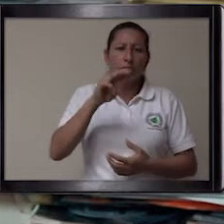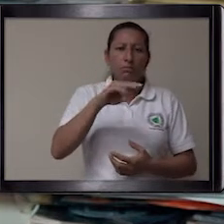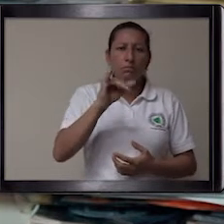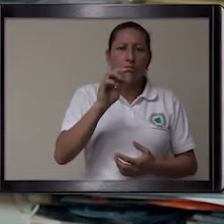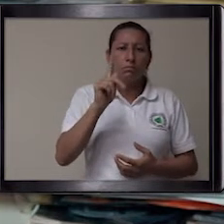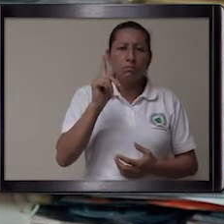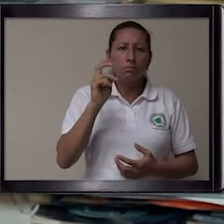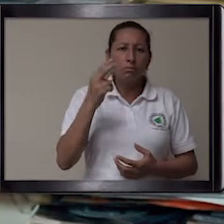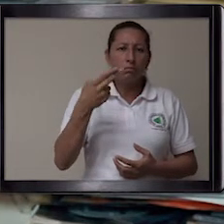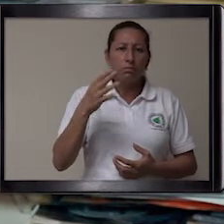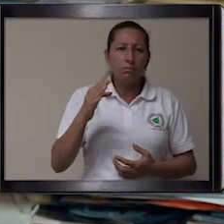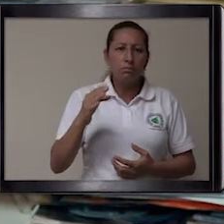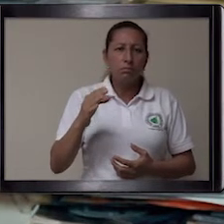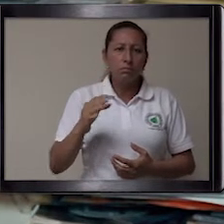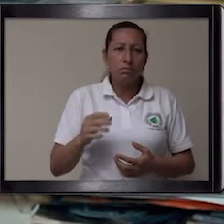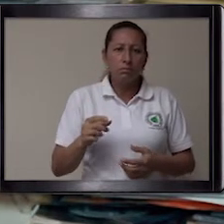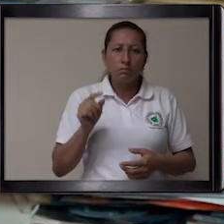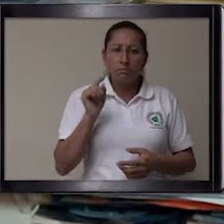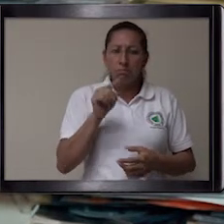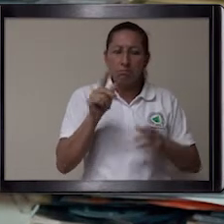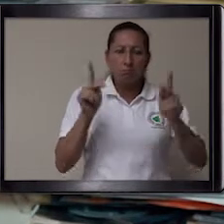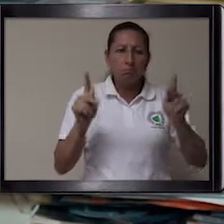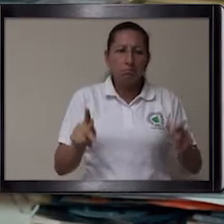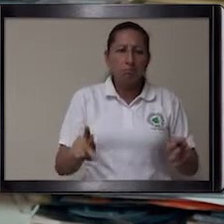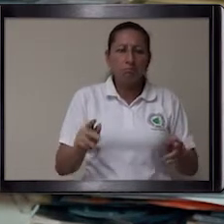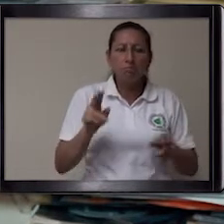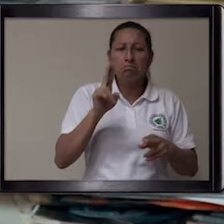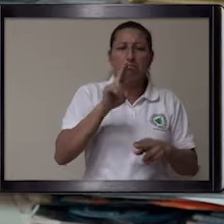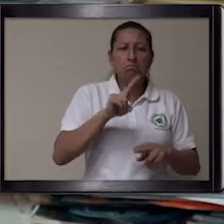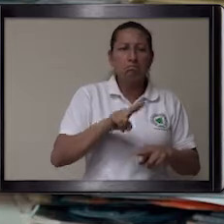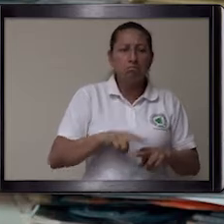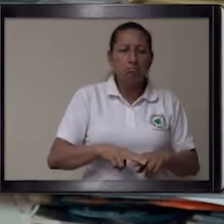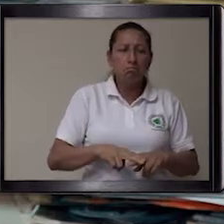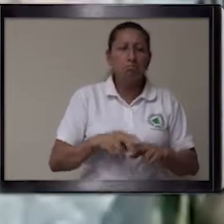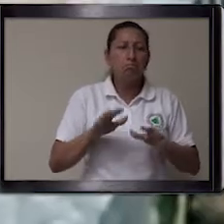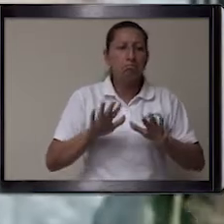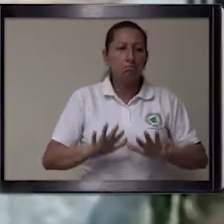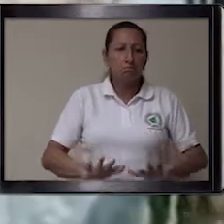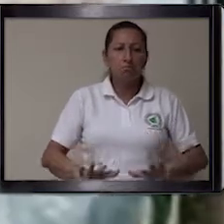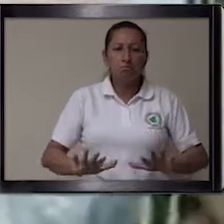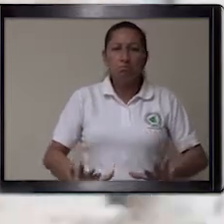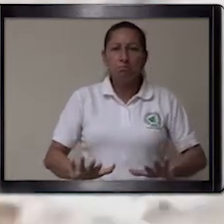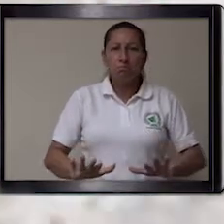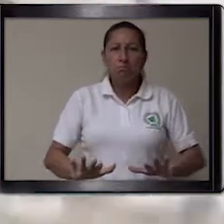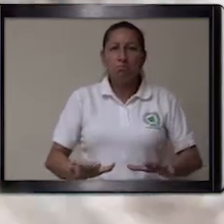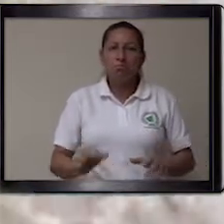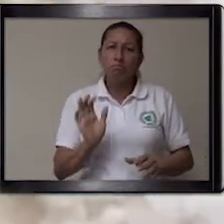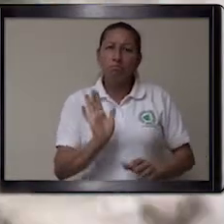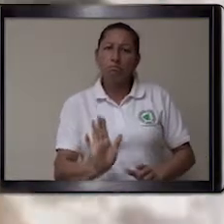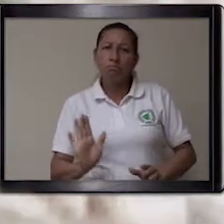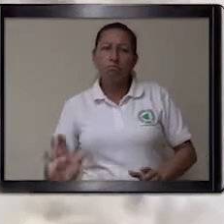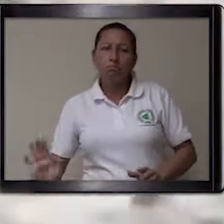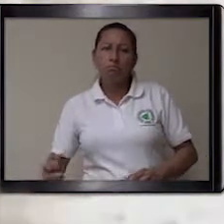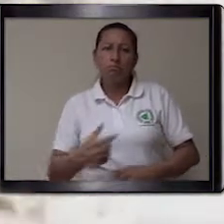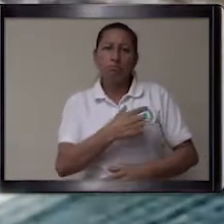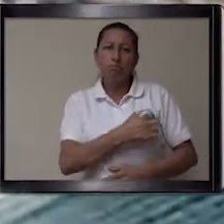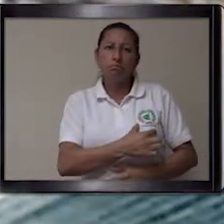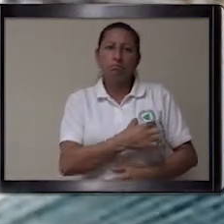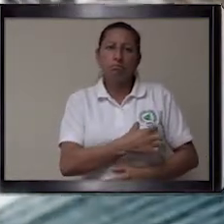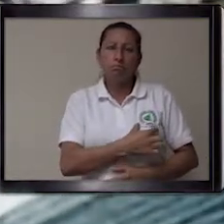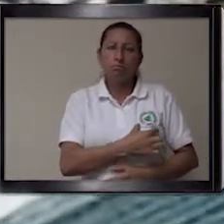Sin embargo, estas eran gente que estaban tranquilas en sus casas, los niños estaban en la escuela, la gente andaba pastoreando. O